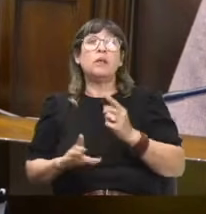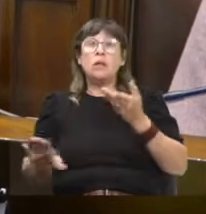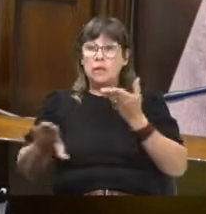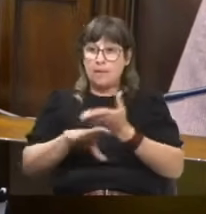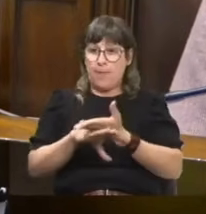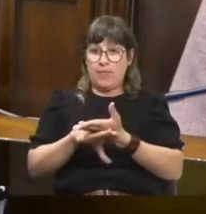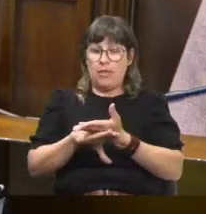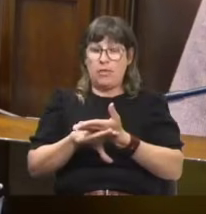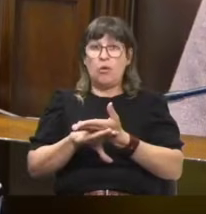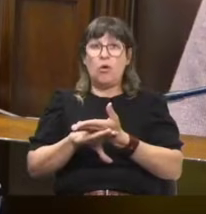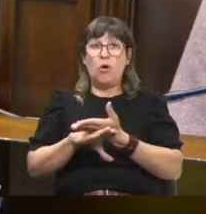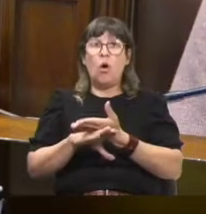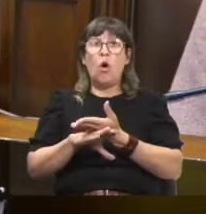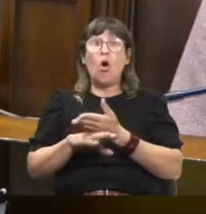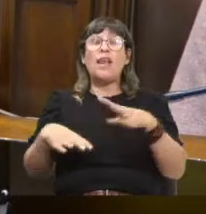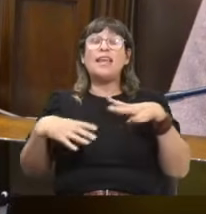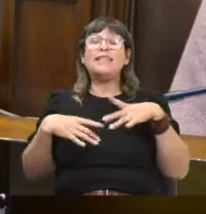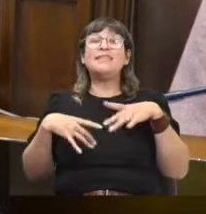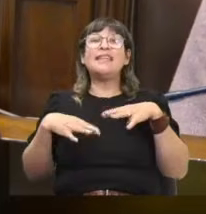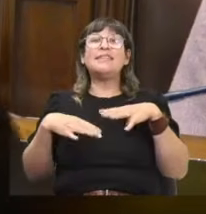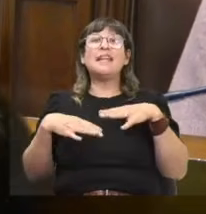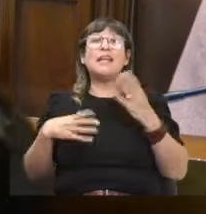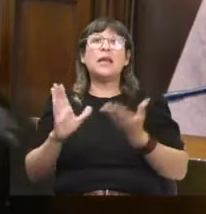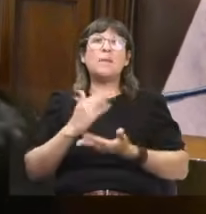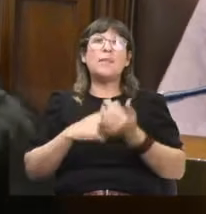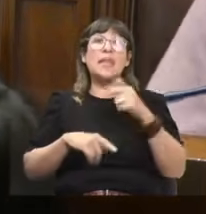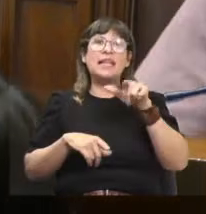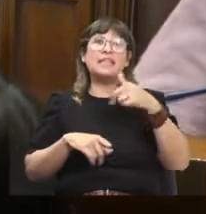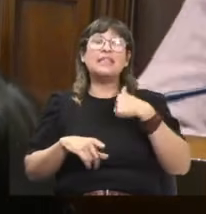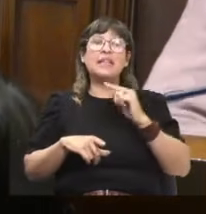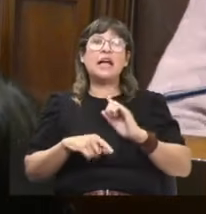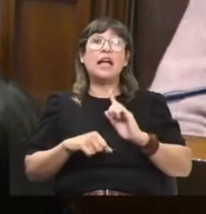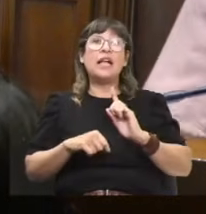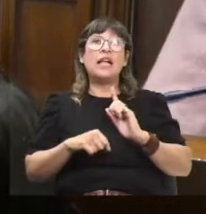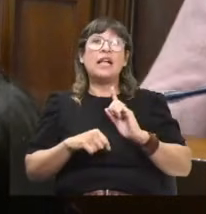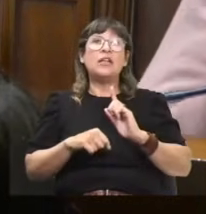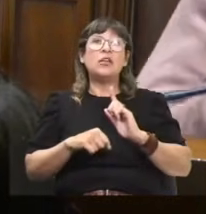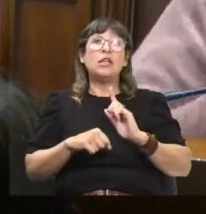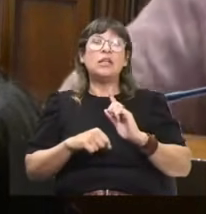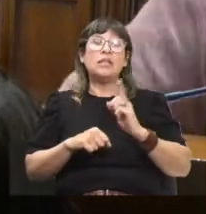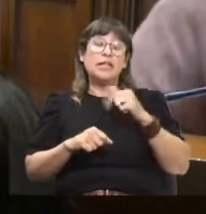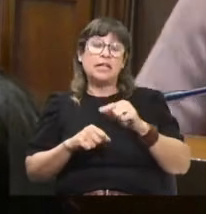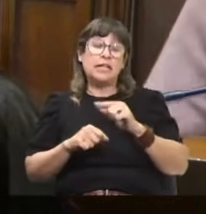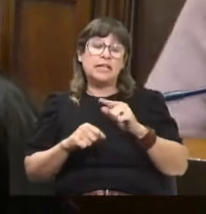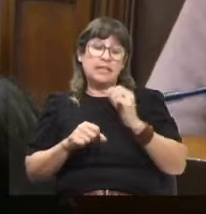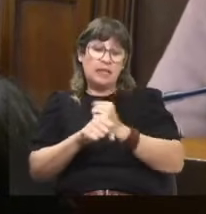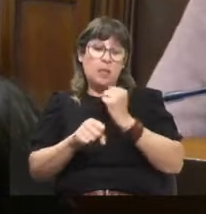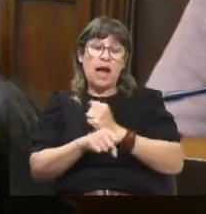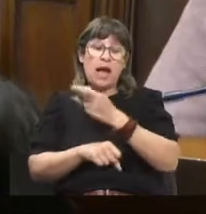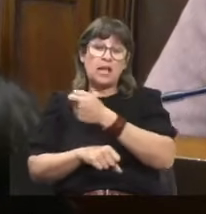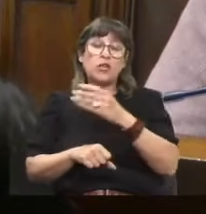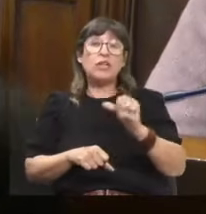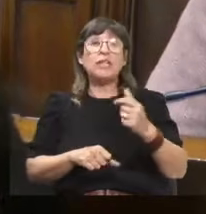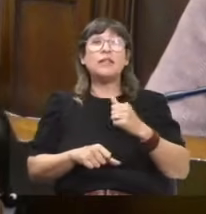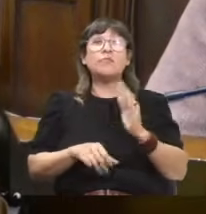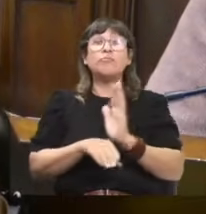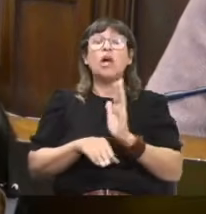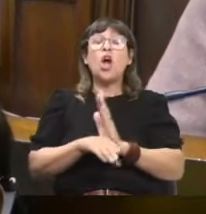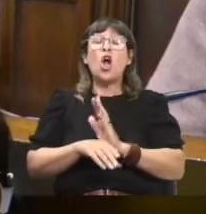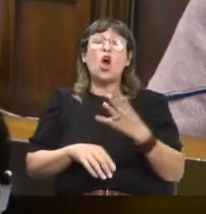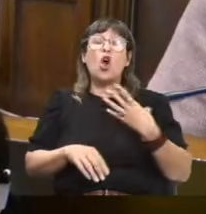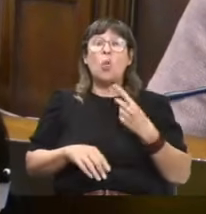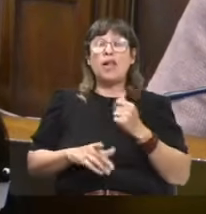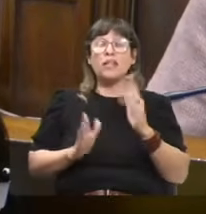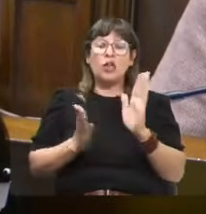solicitado licencia mientras dure su mandato en ACE como director de la Revista Médica